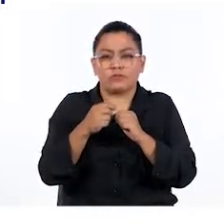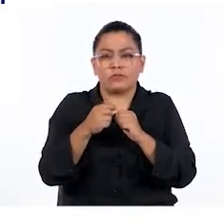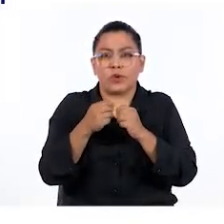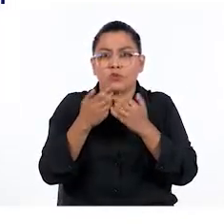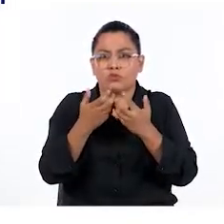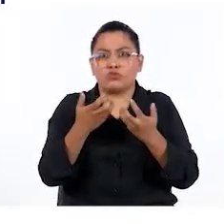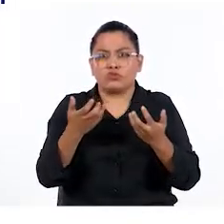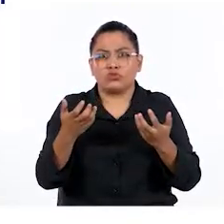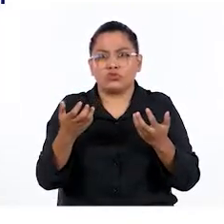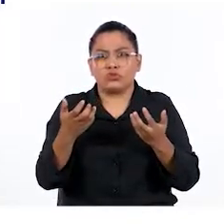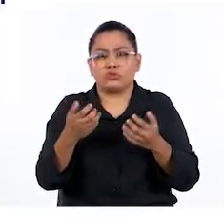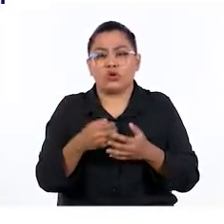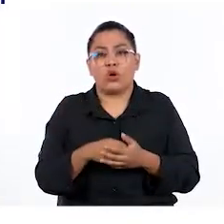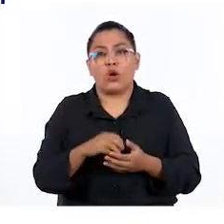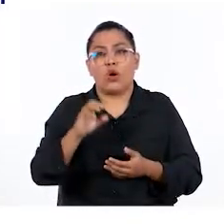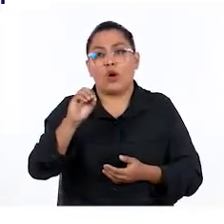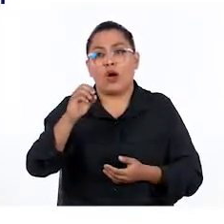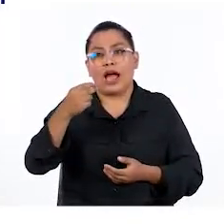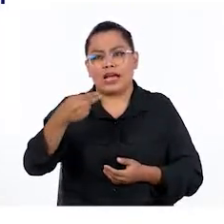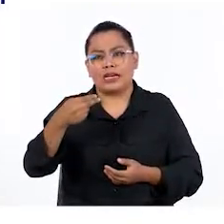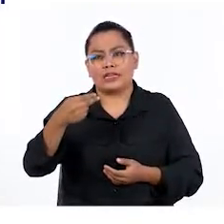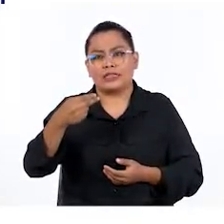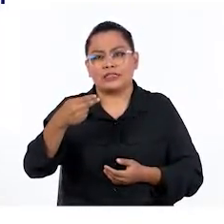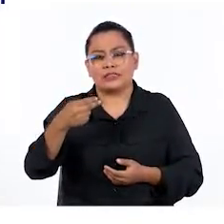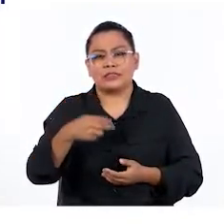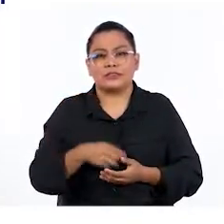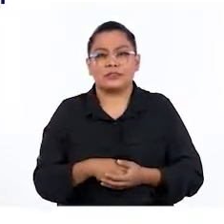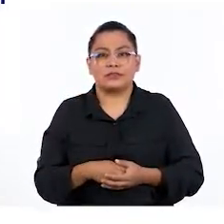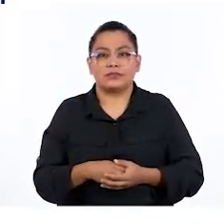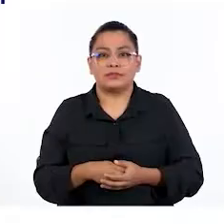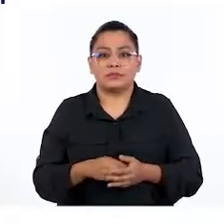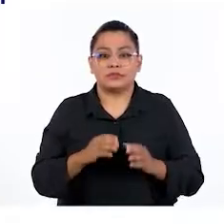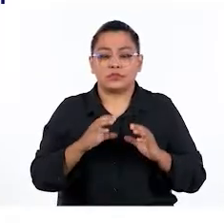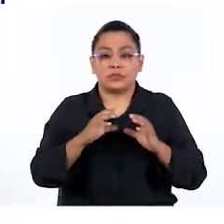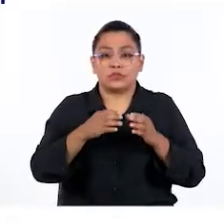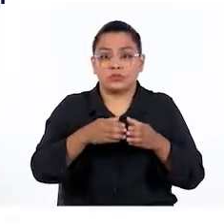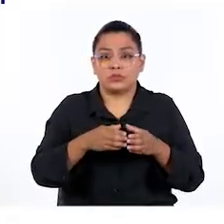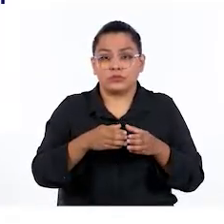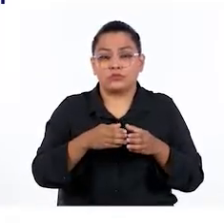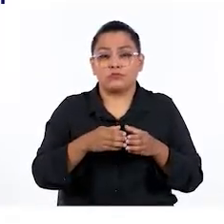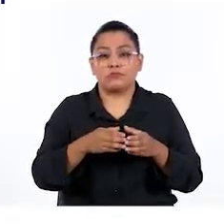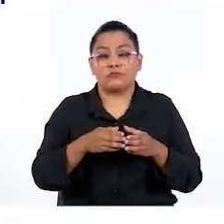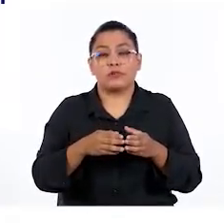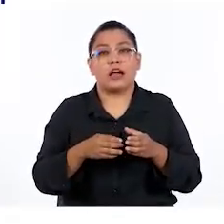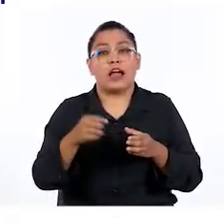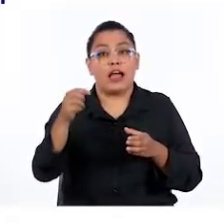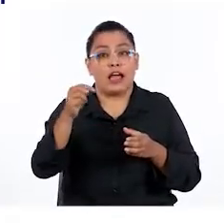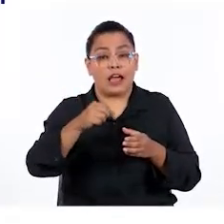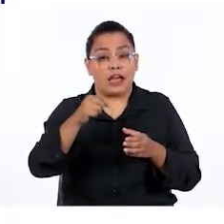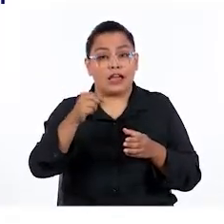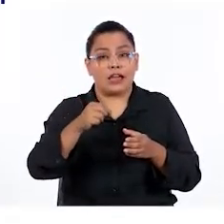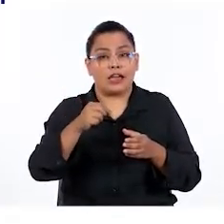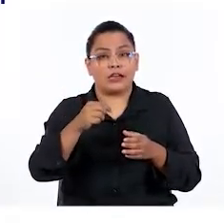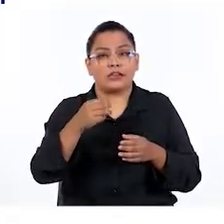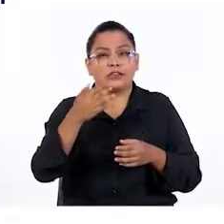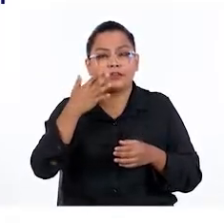muchos OHs. Los OH se llaman también grupos hidroxilos y en ellos evidentemente los electrones están